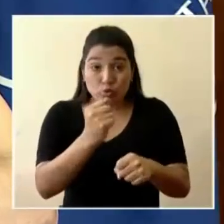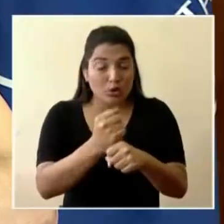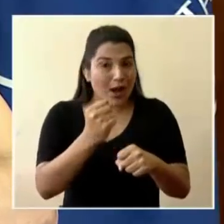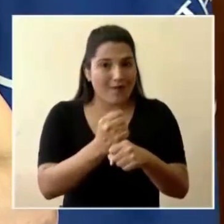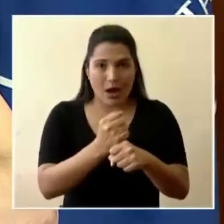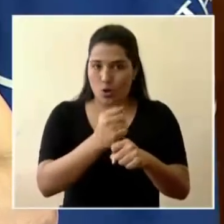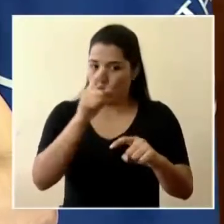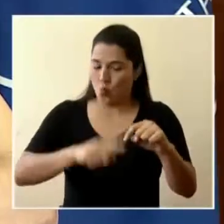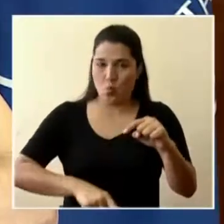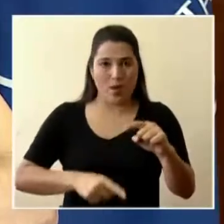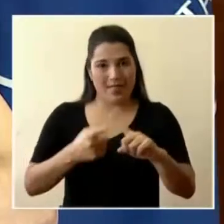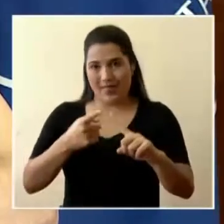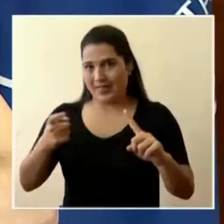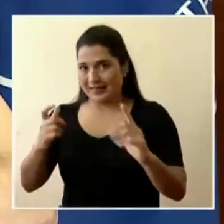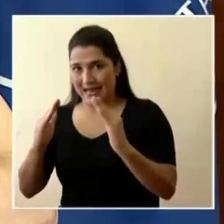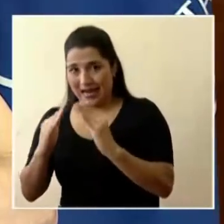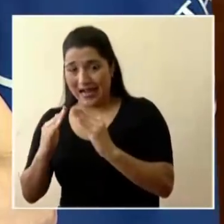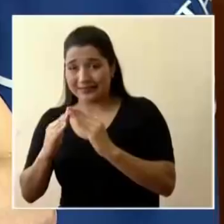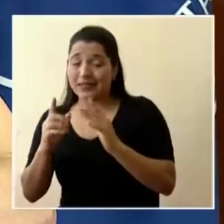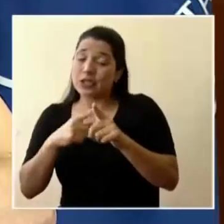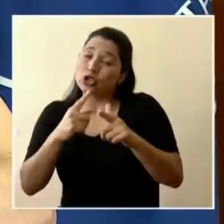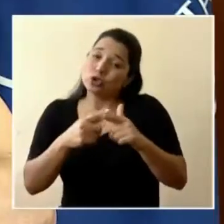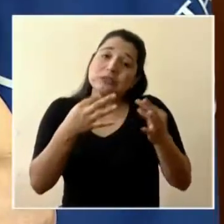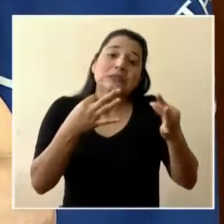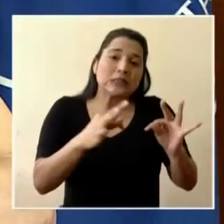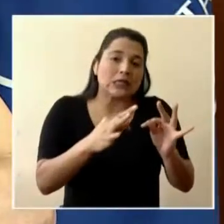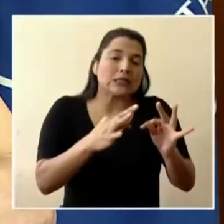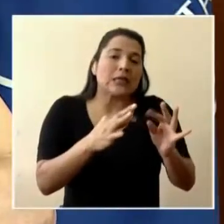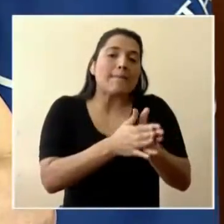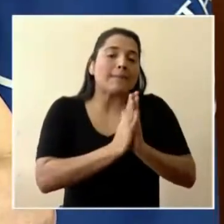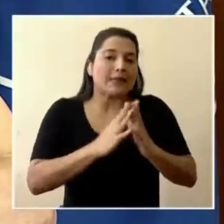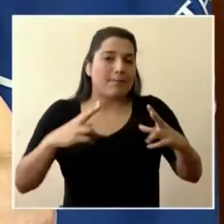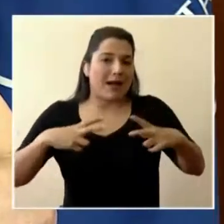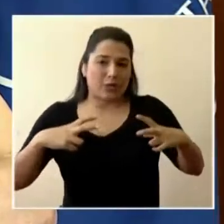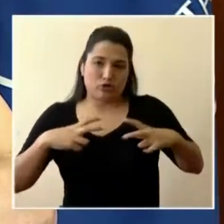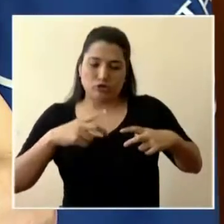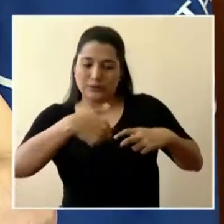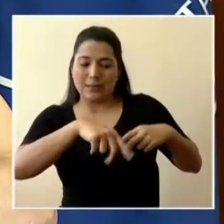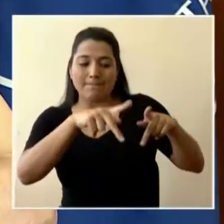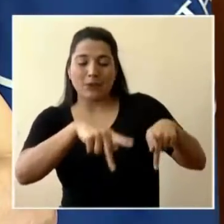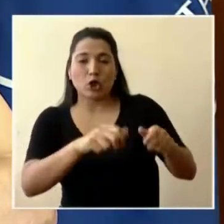el adelanto o consumo de saldos de vacaciones.